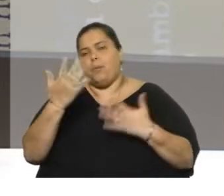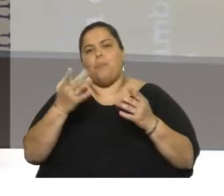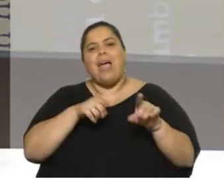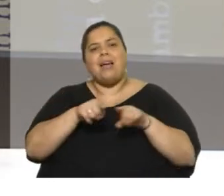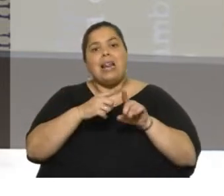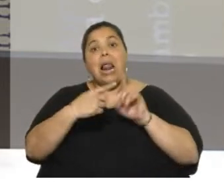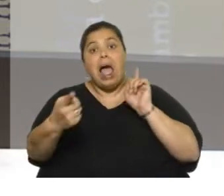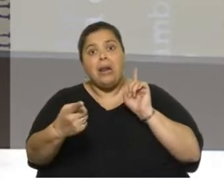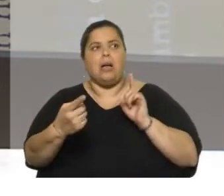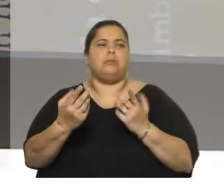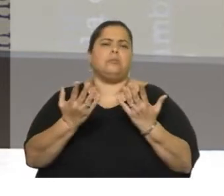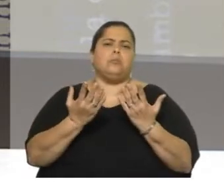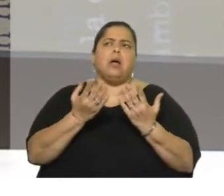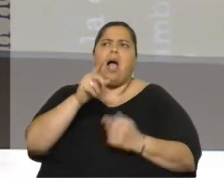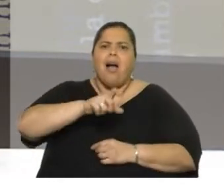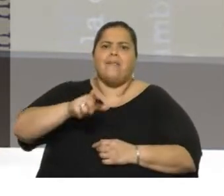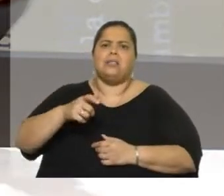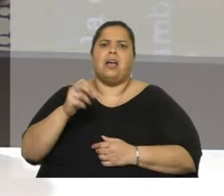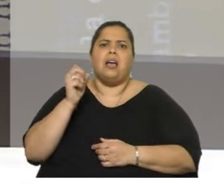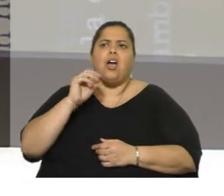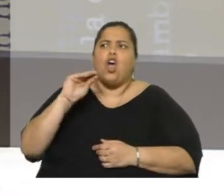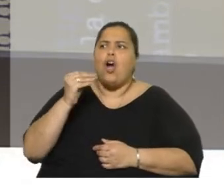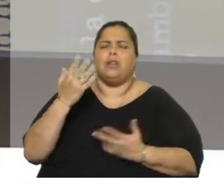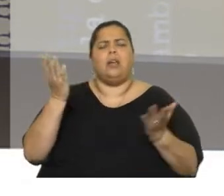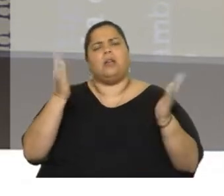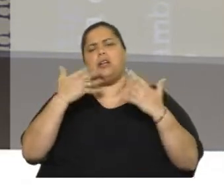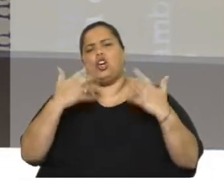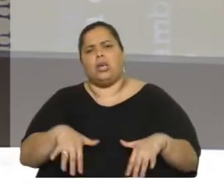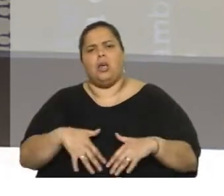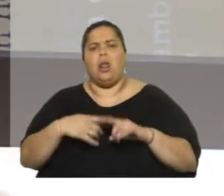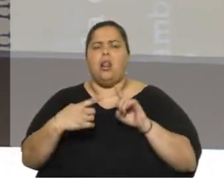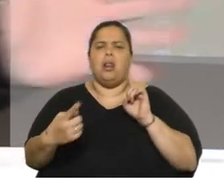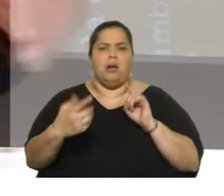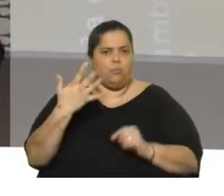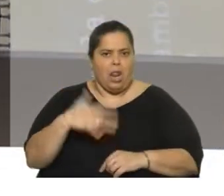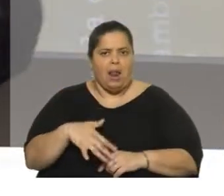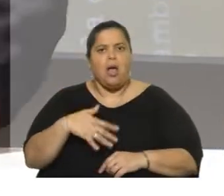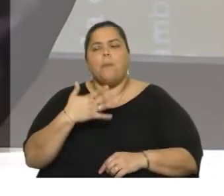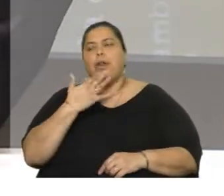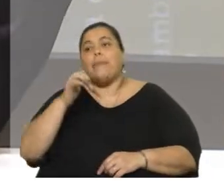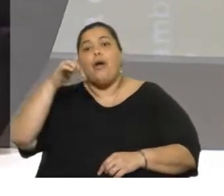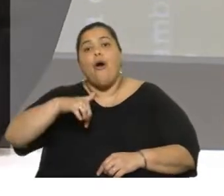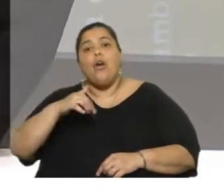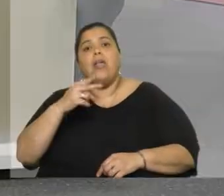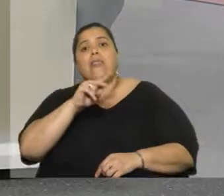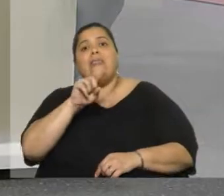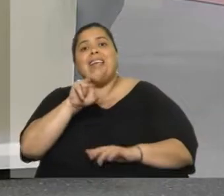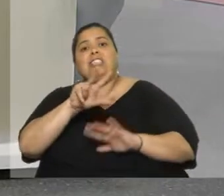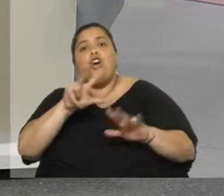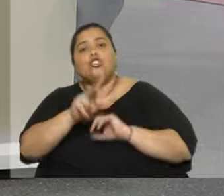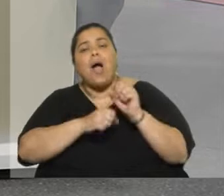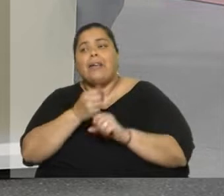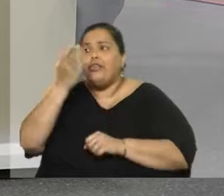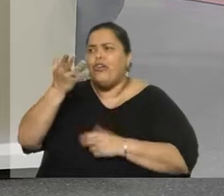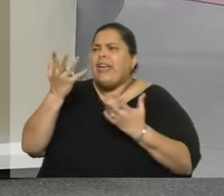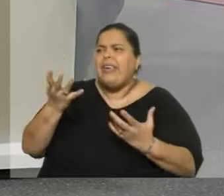veces desestimulan a los muchachos. Ustedes miren a los gurises, pregúntenle a un gurí de 18 años. ¿Qué quiere ser hoy un gurí de 18 años? ¿Qué les dicen